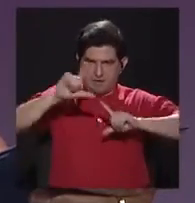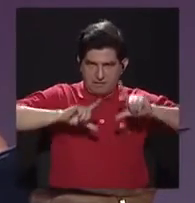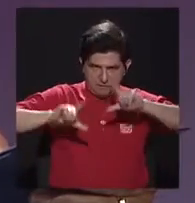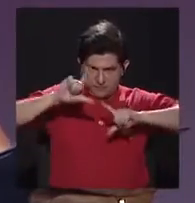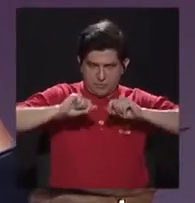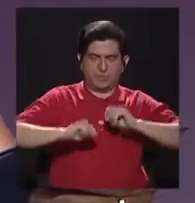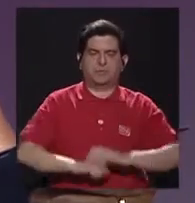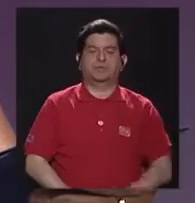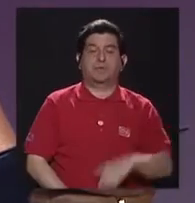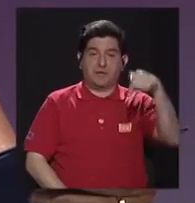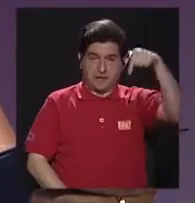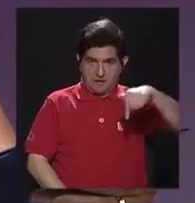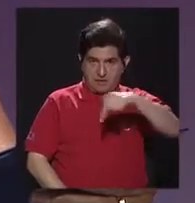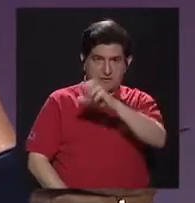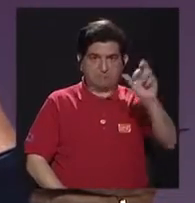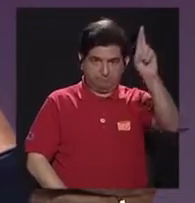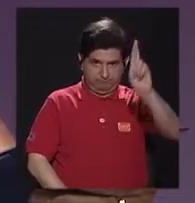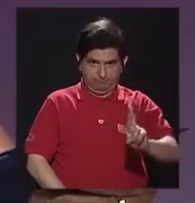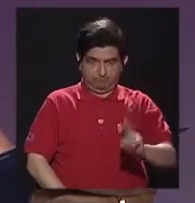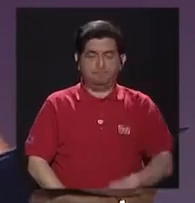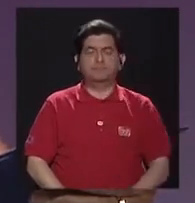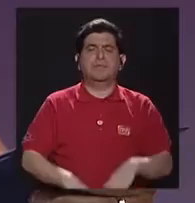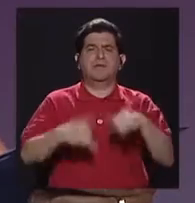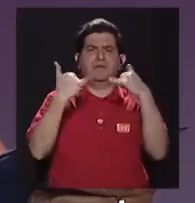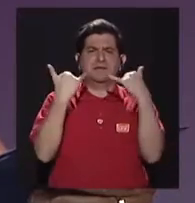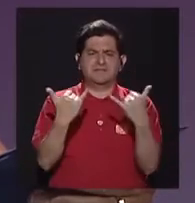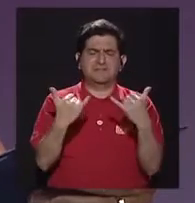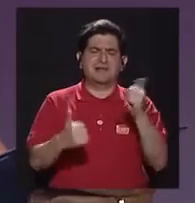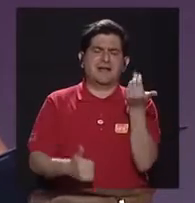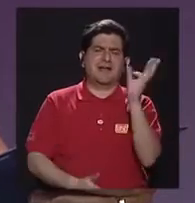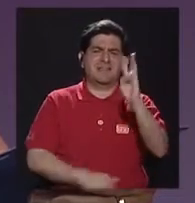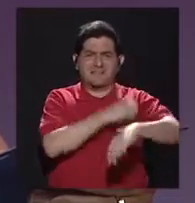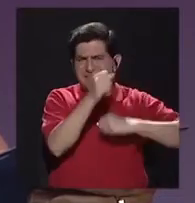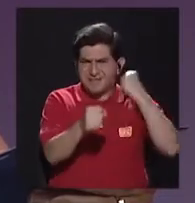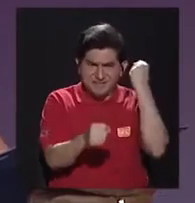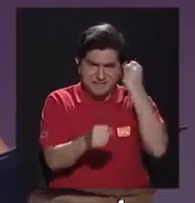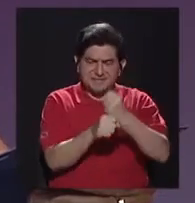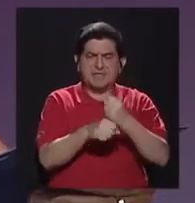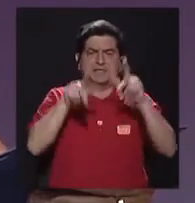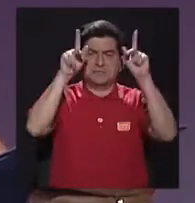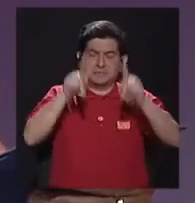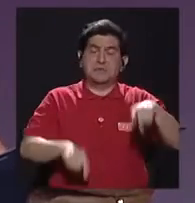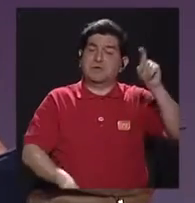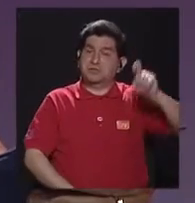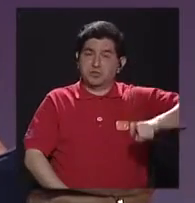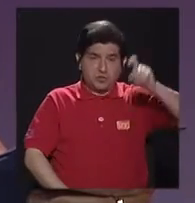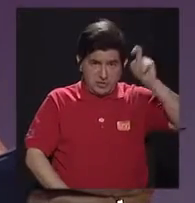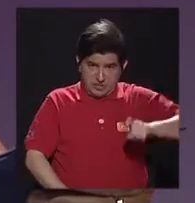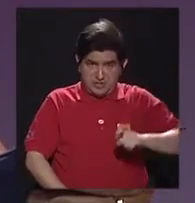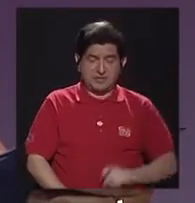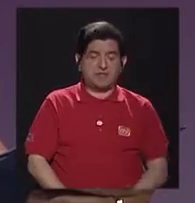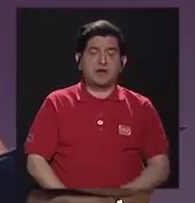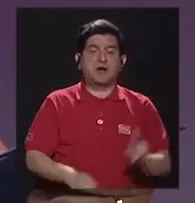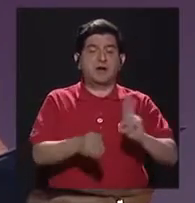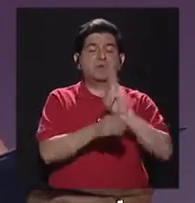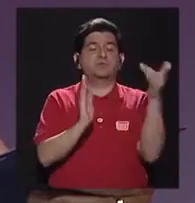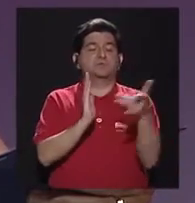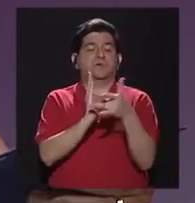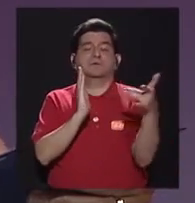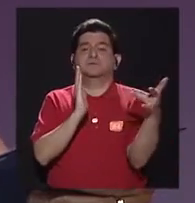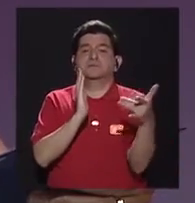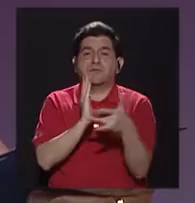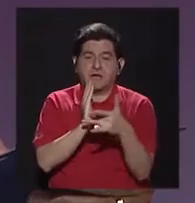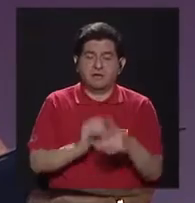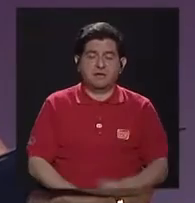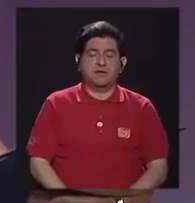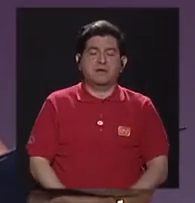F-I-V, en Costa Rica. Desde hace 16 años, quienes necesitaron utilizar esta técnica